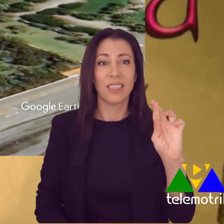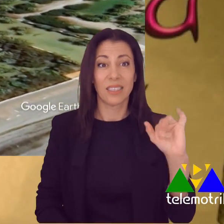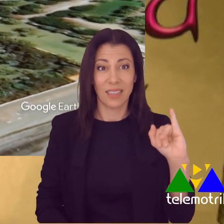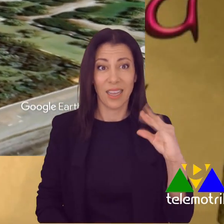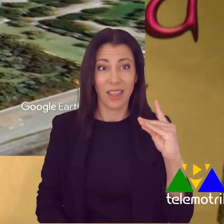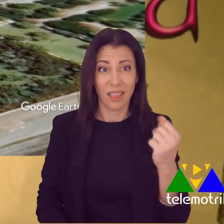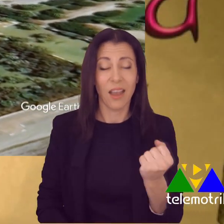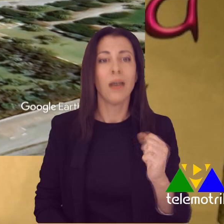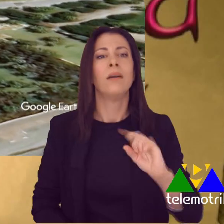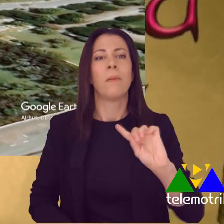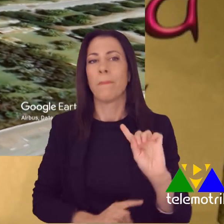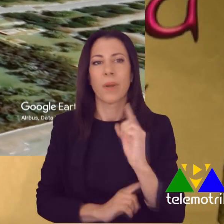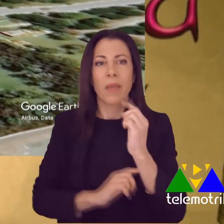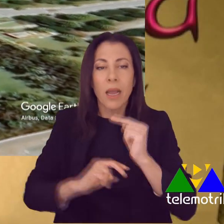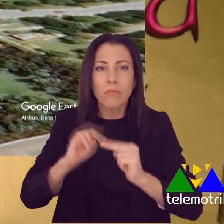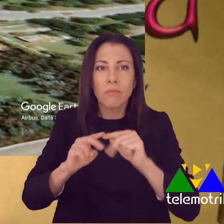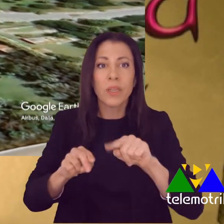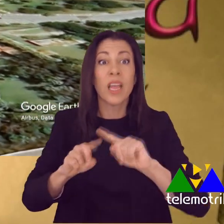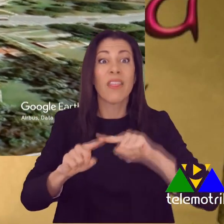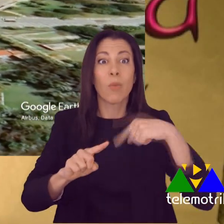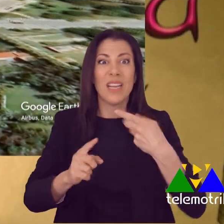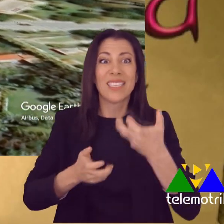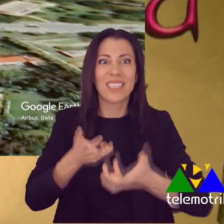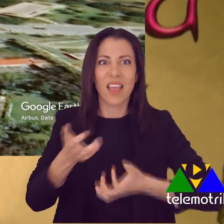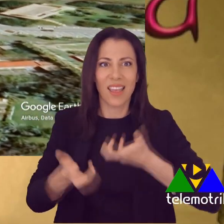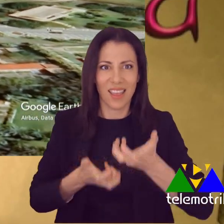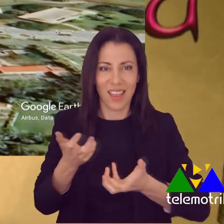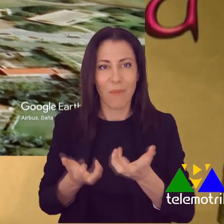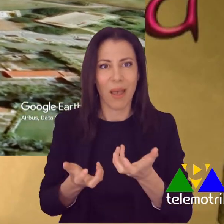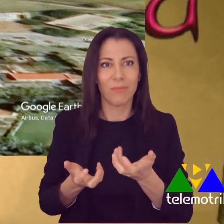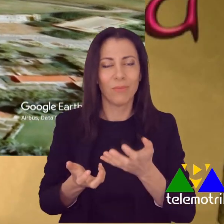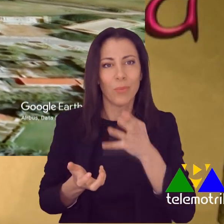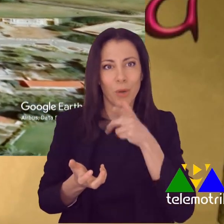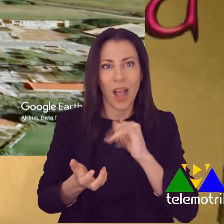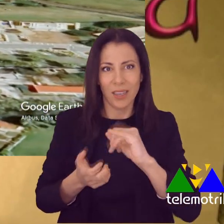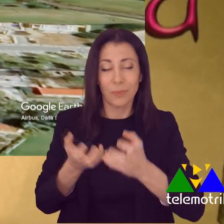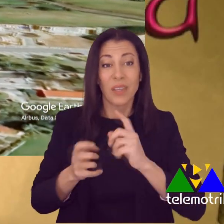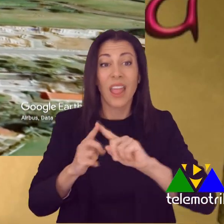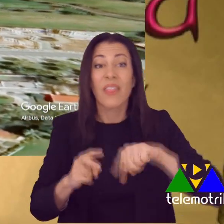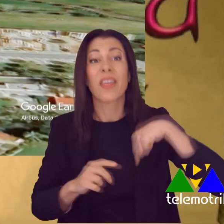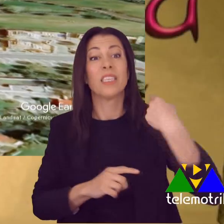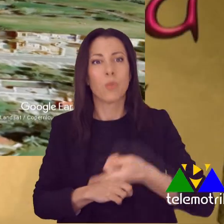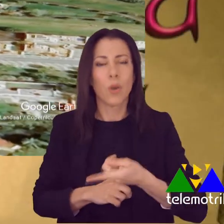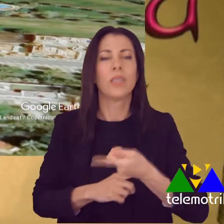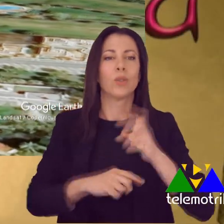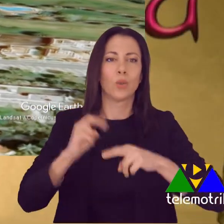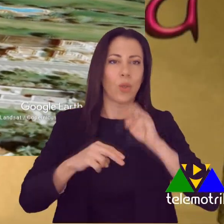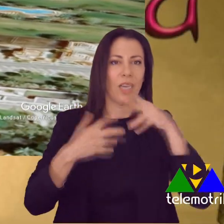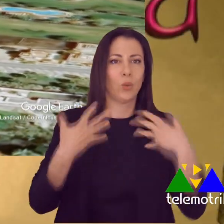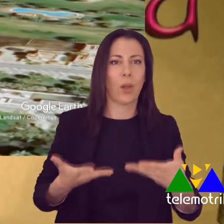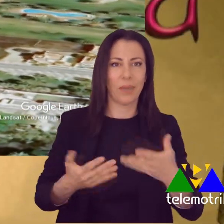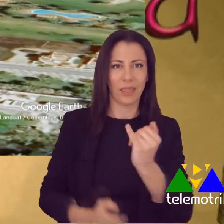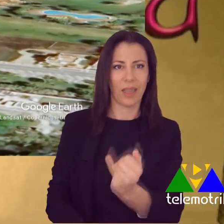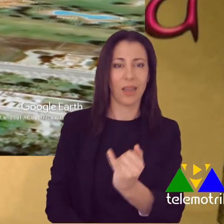Vasco, una primera edificación que parece que se quema, tiene un incendio y se quema, y después construyen la que tenemos en la